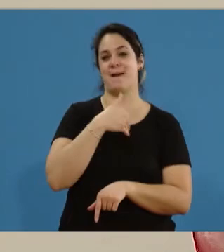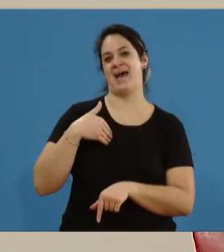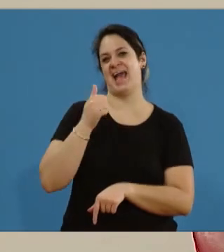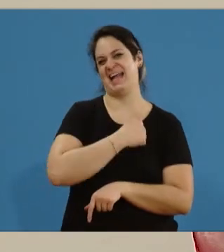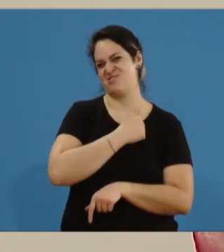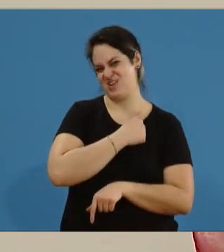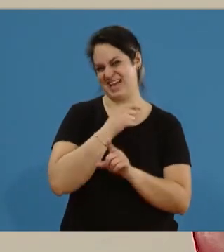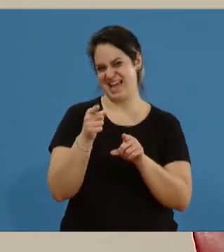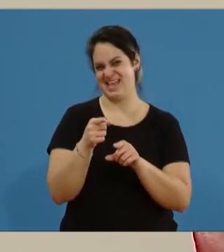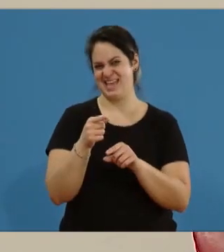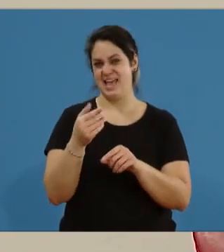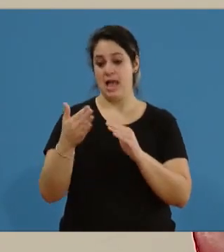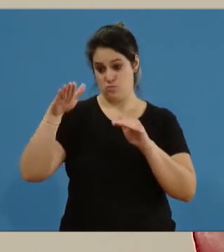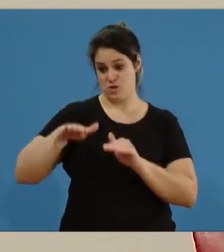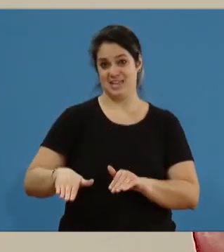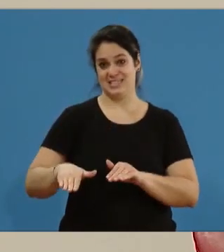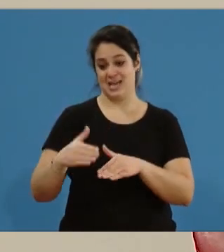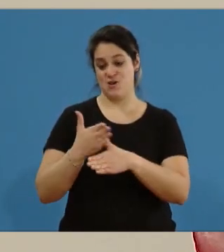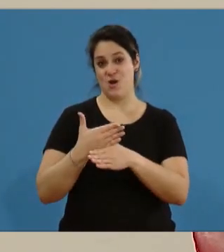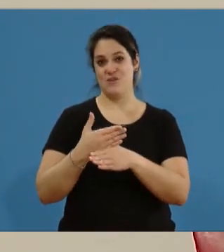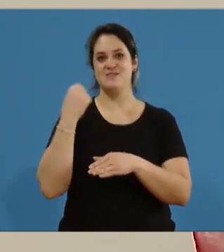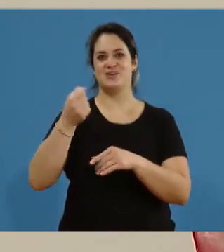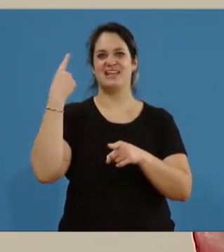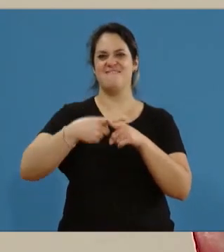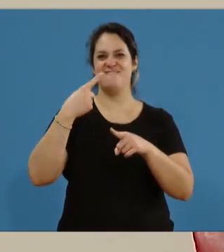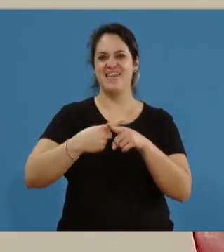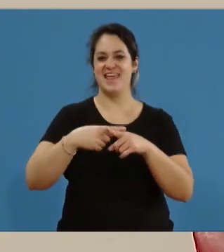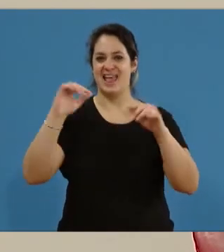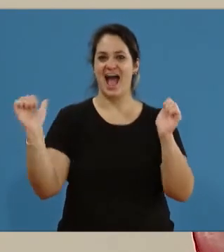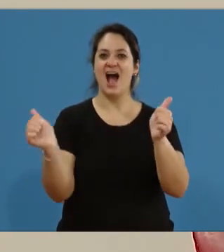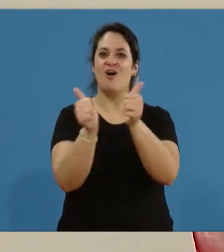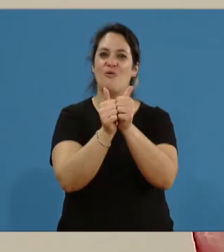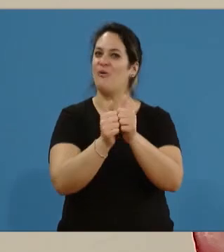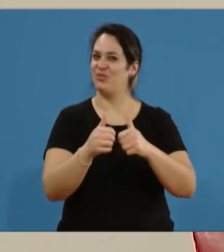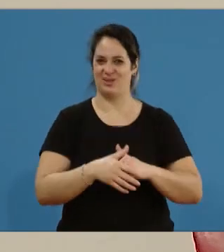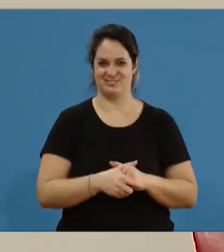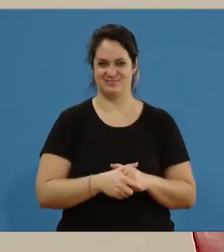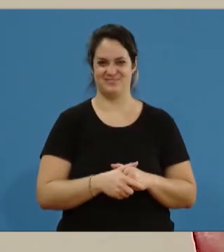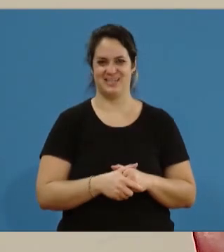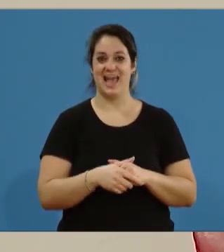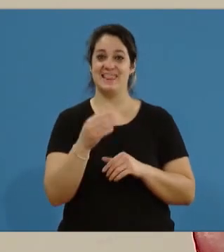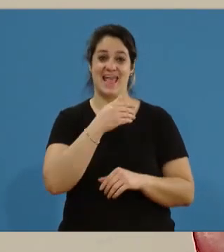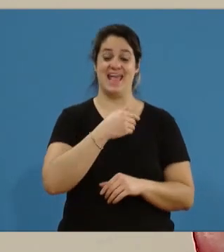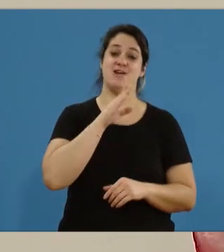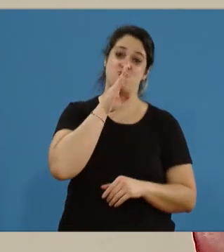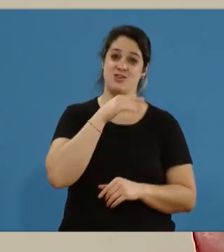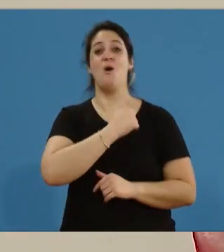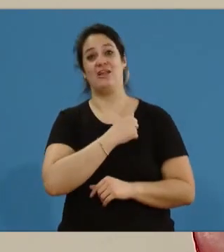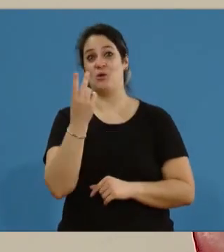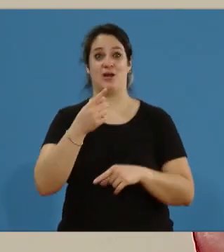católica. Cuando fueron novios, decidieron que festejarían todas las celebraciones de las dos